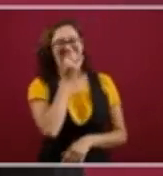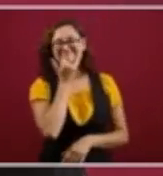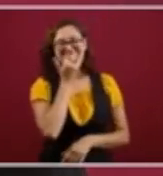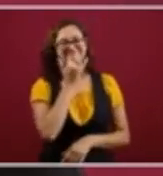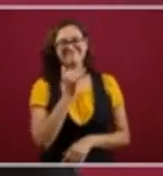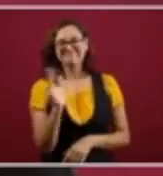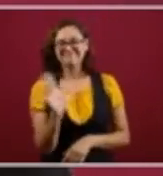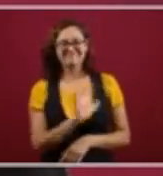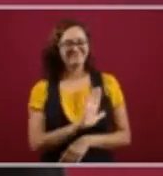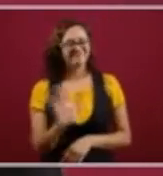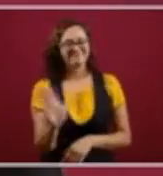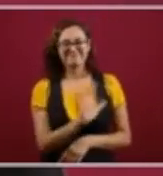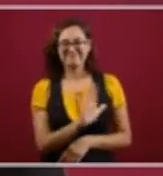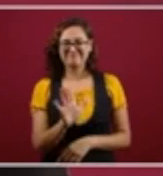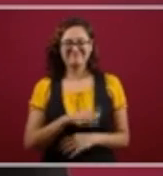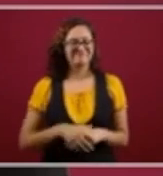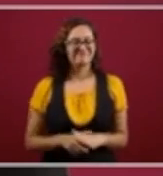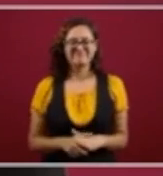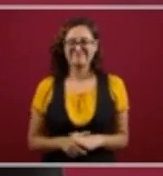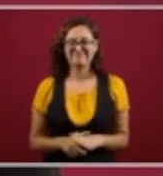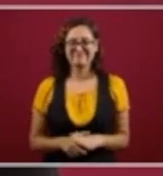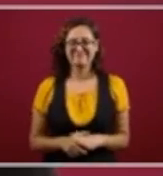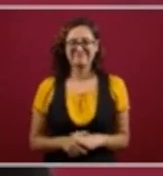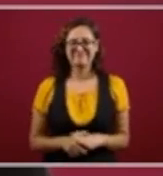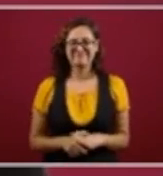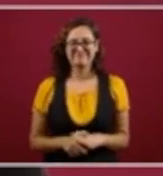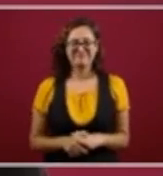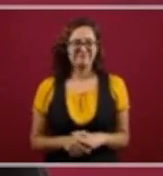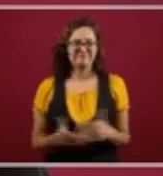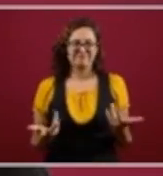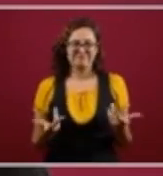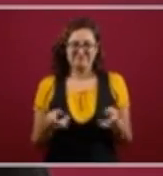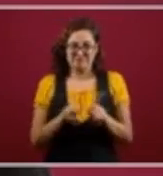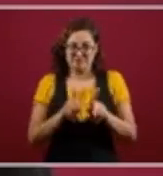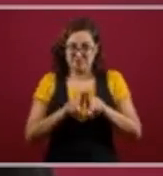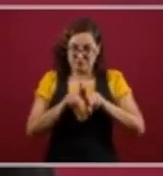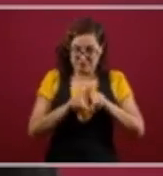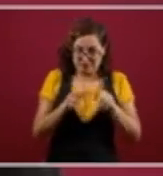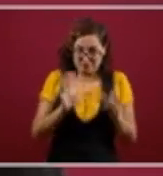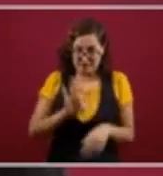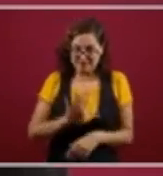primos, hermanos, no todos somos iguales.